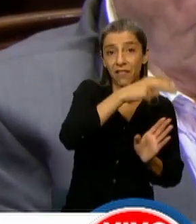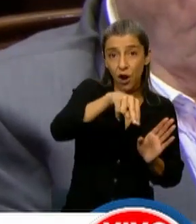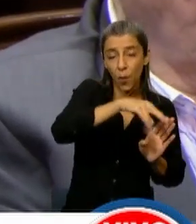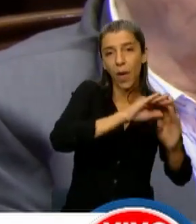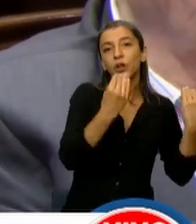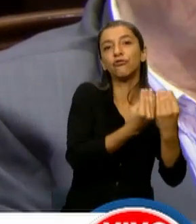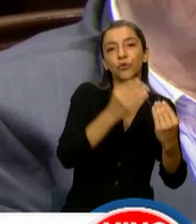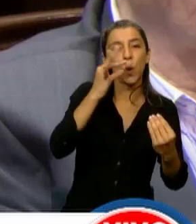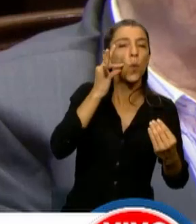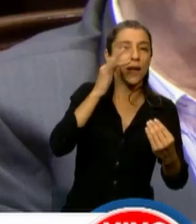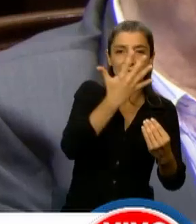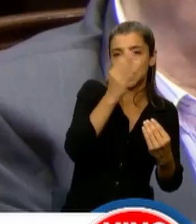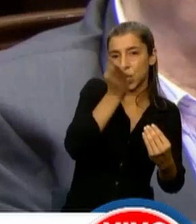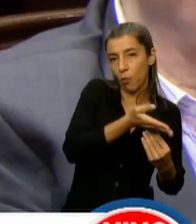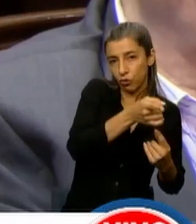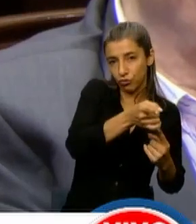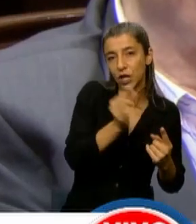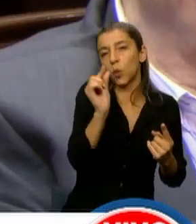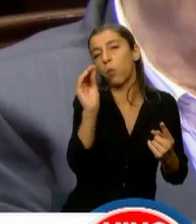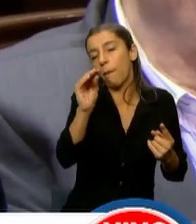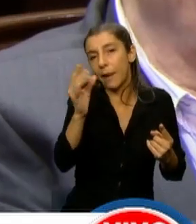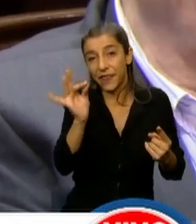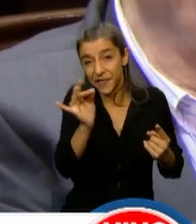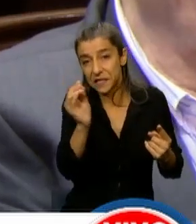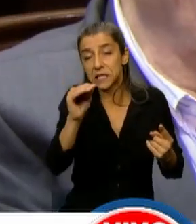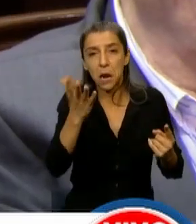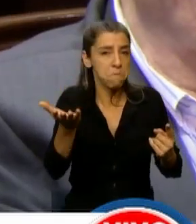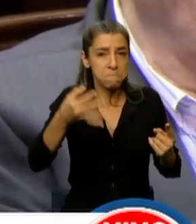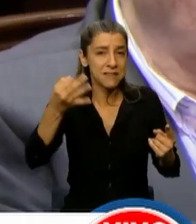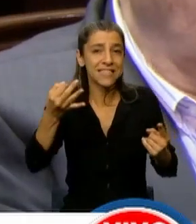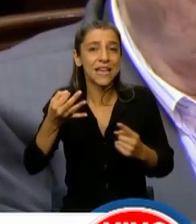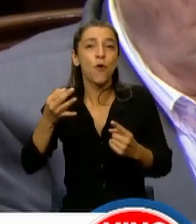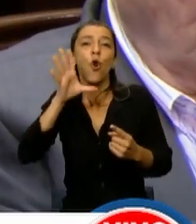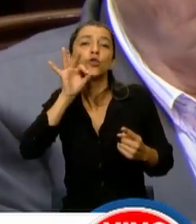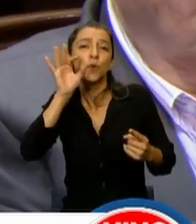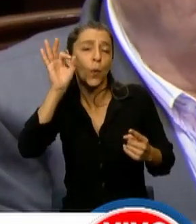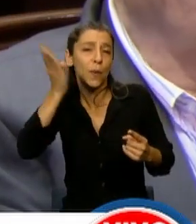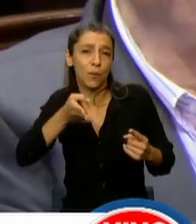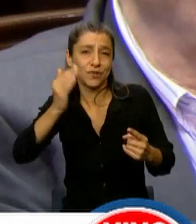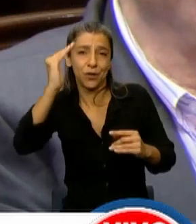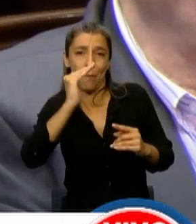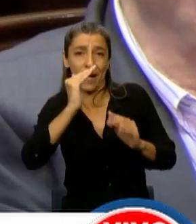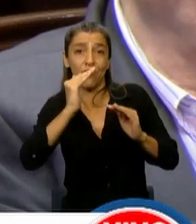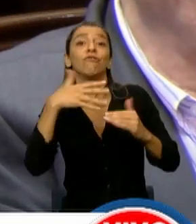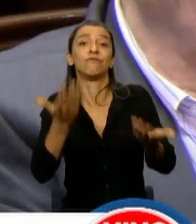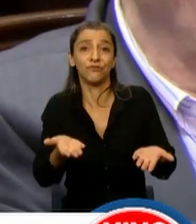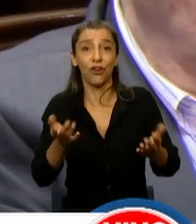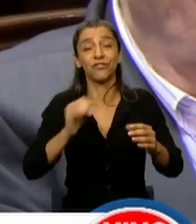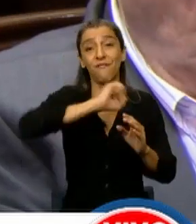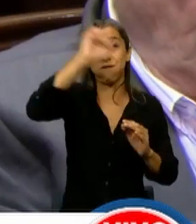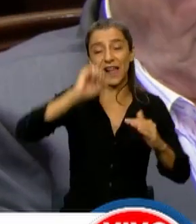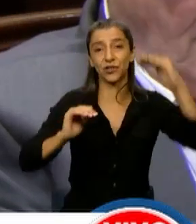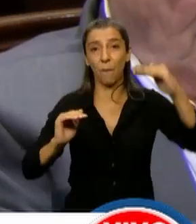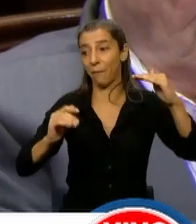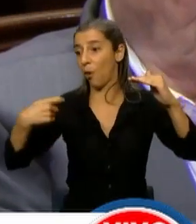45%, sumémosle algo más del mes de diciembre, va a estar por debajo del 50%. Así que va a ser el